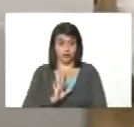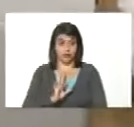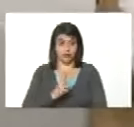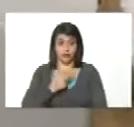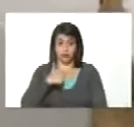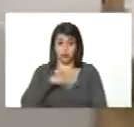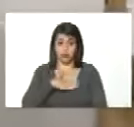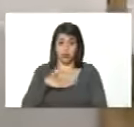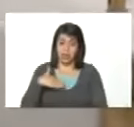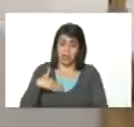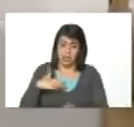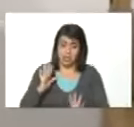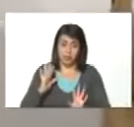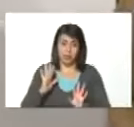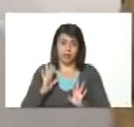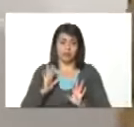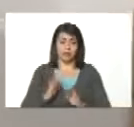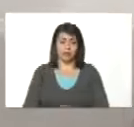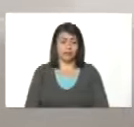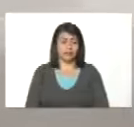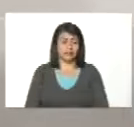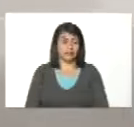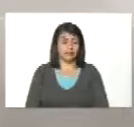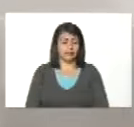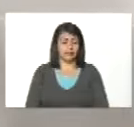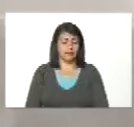Nosotros lo intentamos.